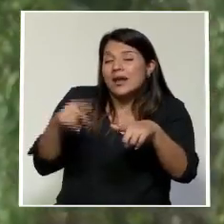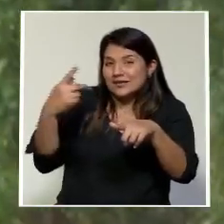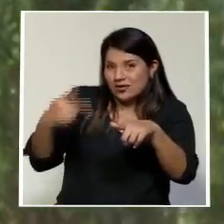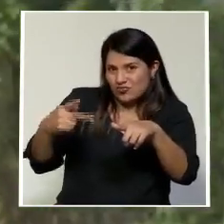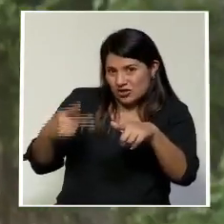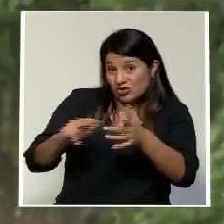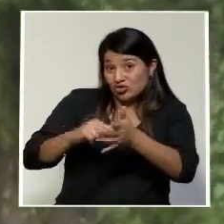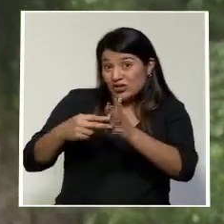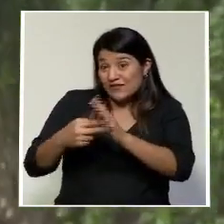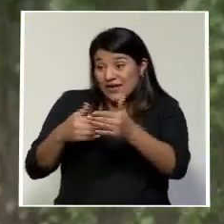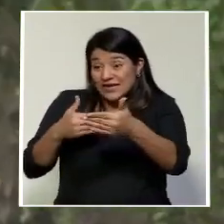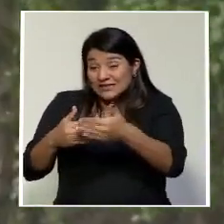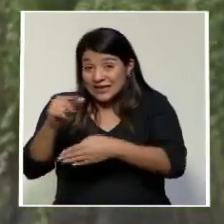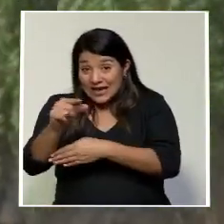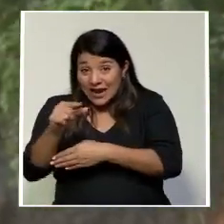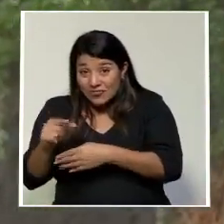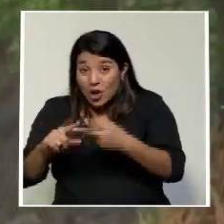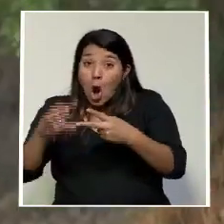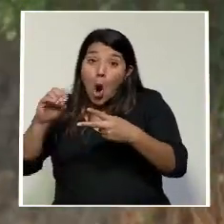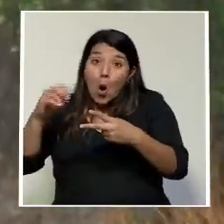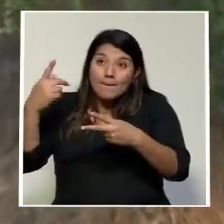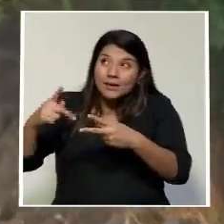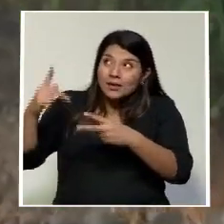ríos o propensas a deslizamientos.